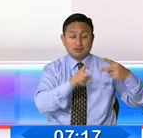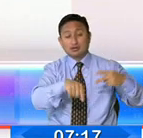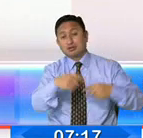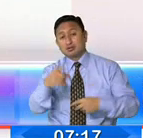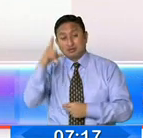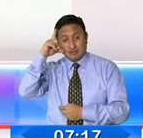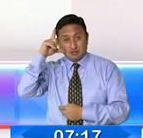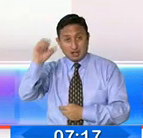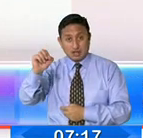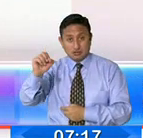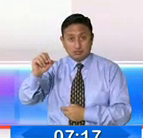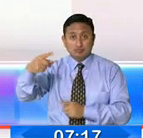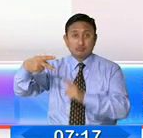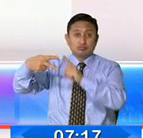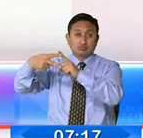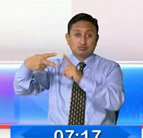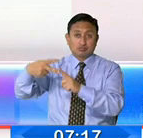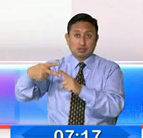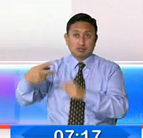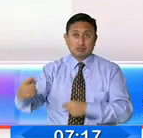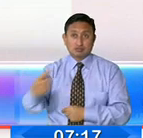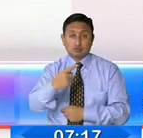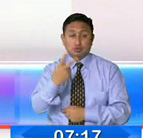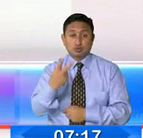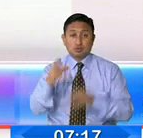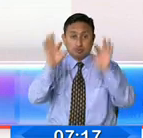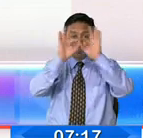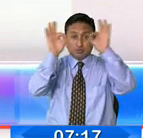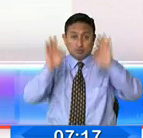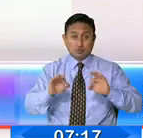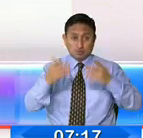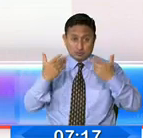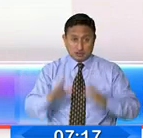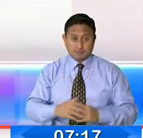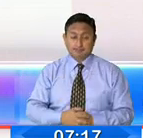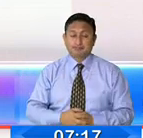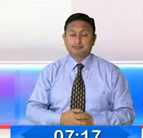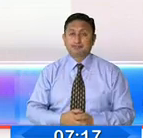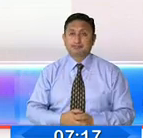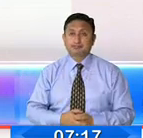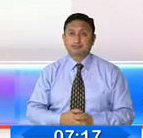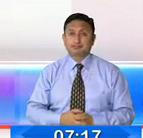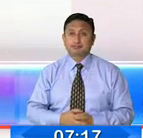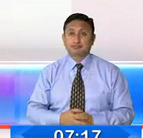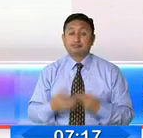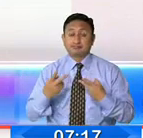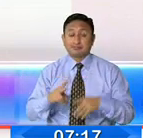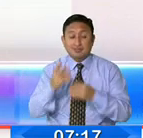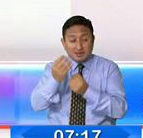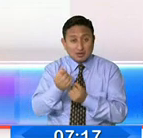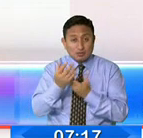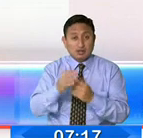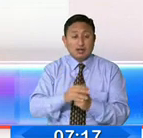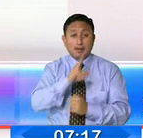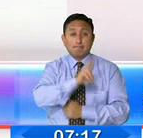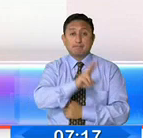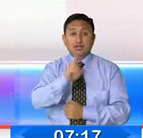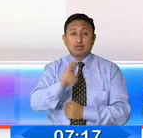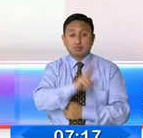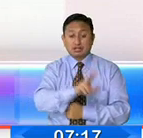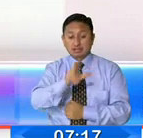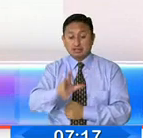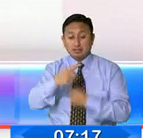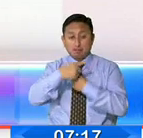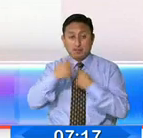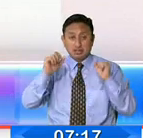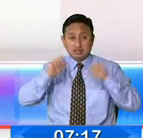Rabascal, y el binomio por la Alianza Creo Partido Social Cristiano de Guillermo Lasso y Alfredo Borrero. Además, informaron que el 22 y 23 de